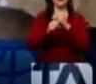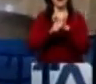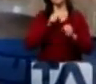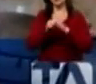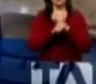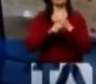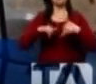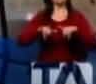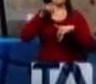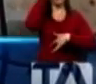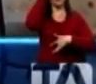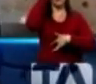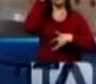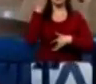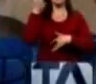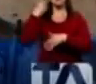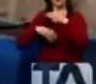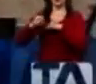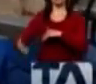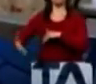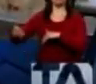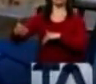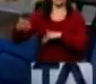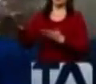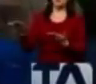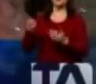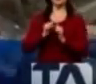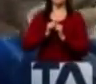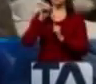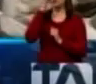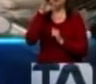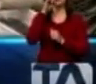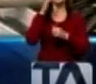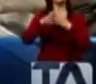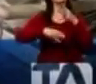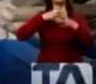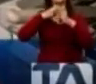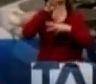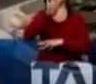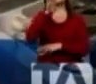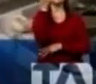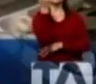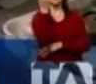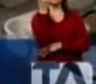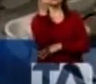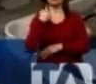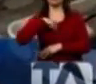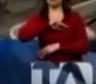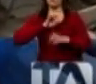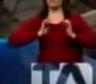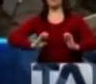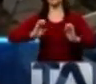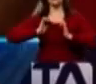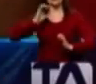visible y a raíz de eso me ha colocalizado. Quiero localizar a los 411, quiero que todos hagamos fuerza porque seguramente no